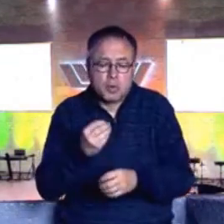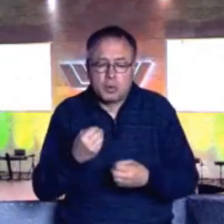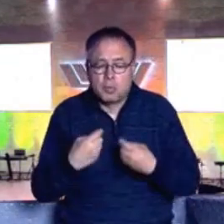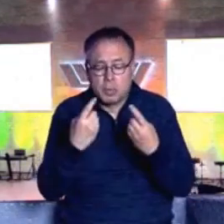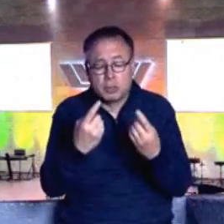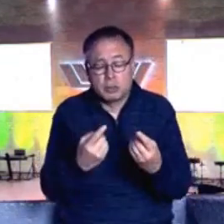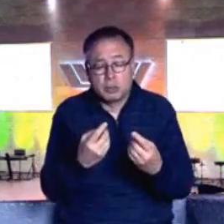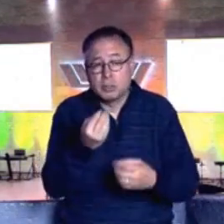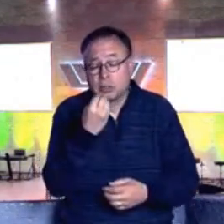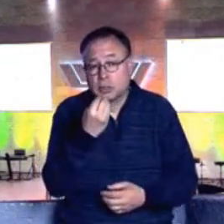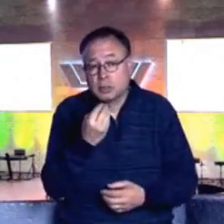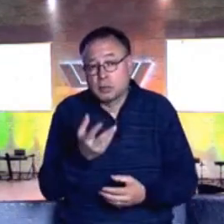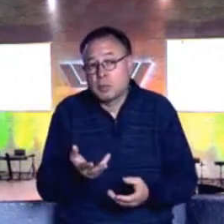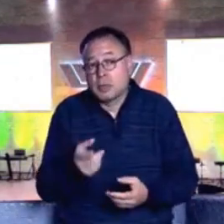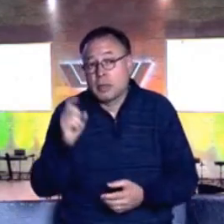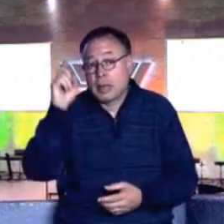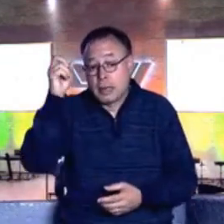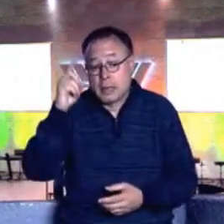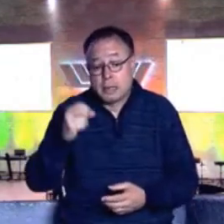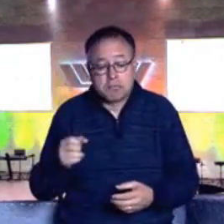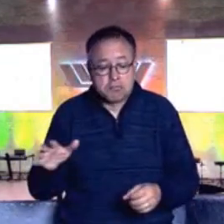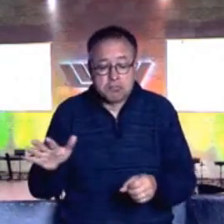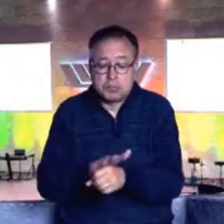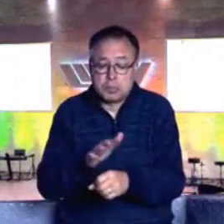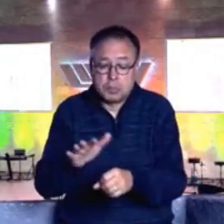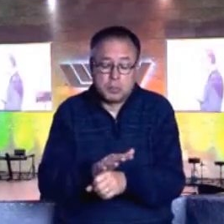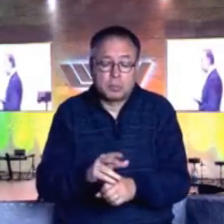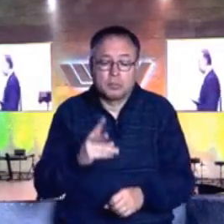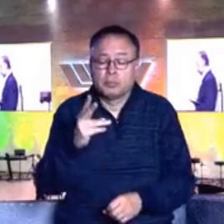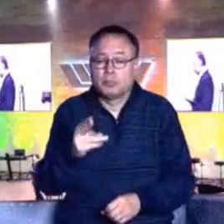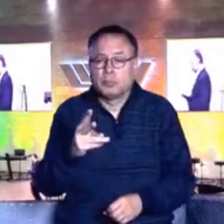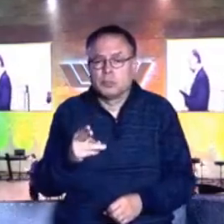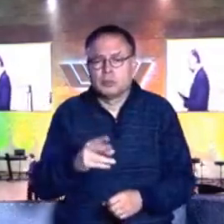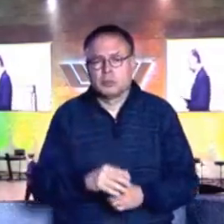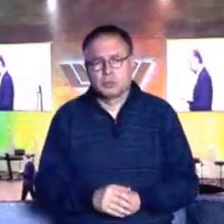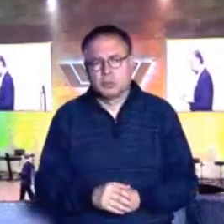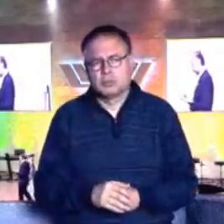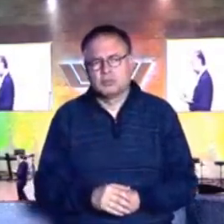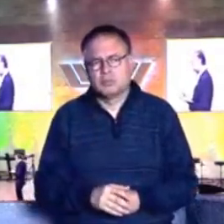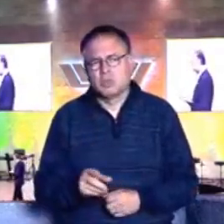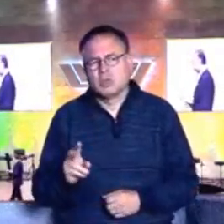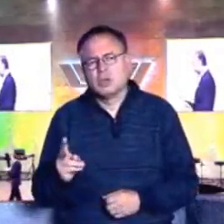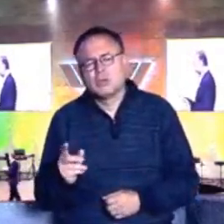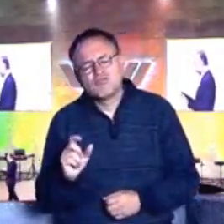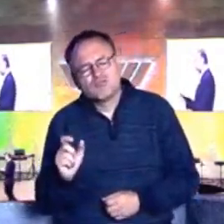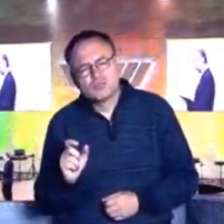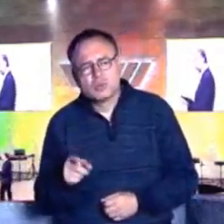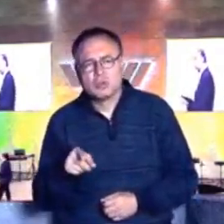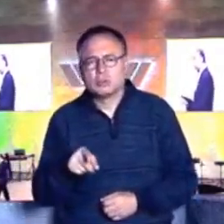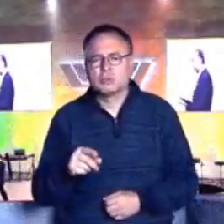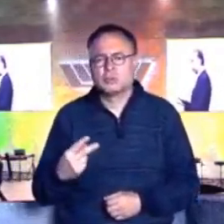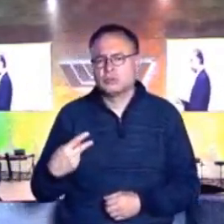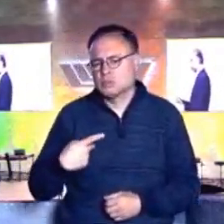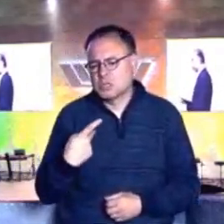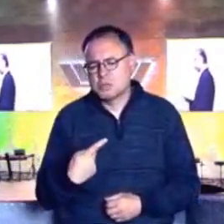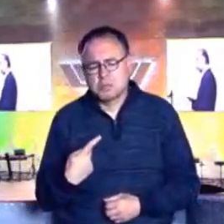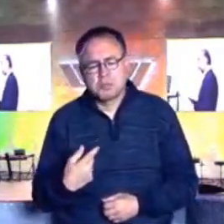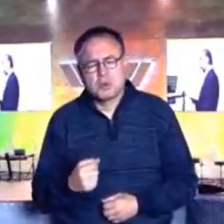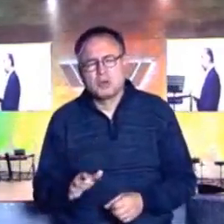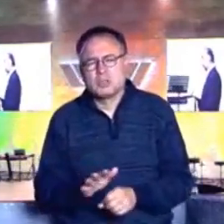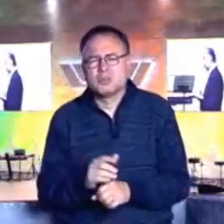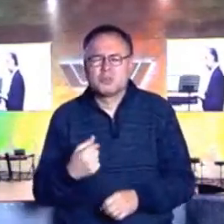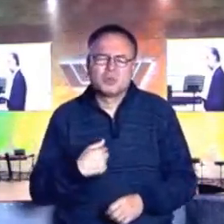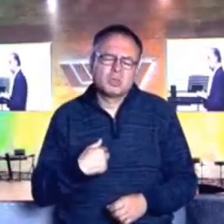saciado muchas veces nos preguntamos y por qué a mí Dios no me ha Bendecido porque a lo mejor Dios me ha dado Pero yo no he sido